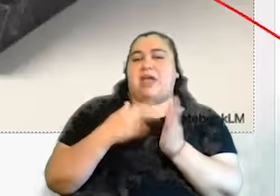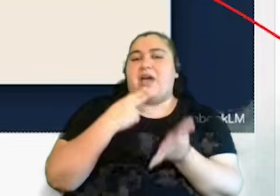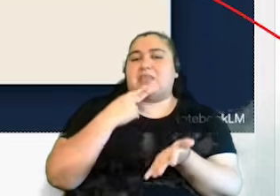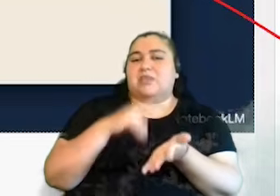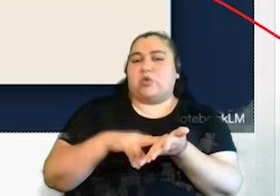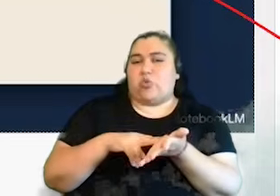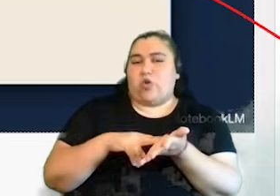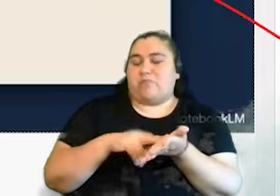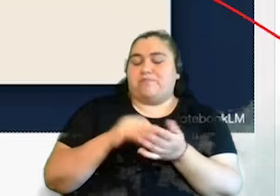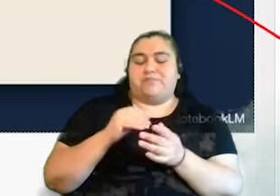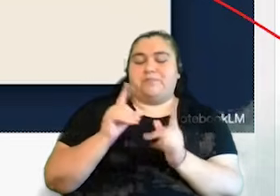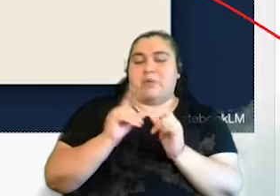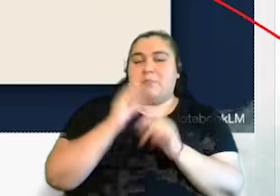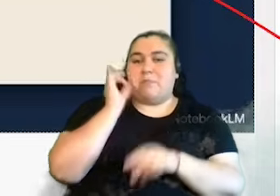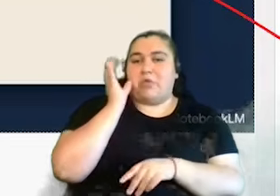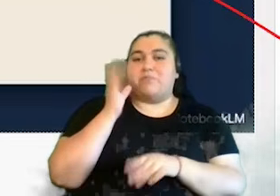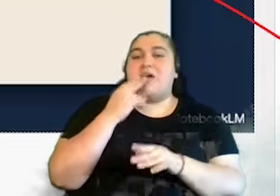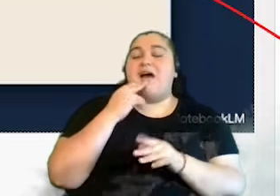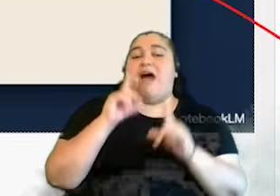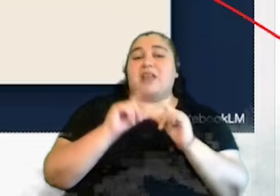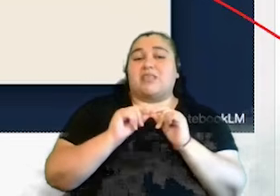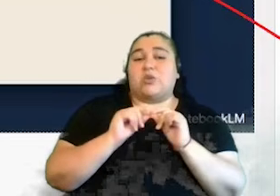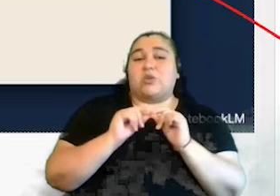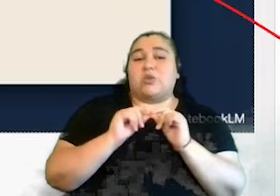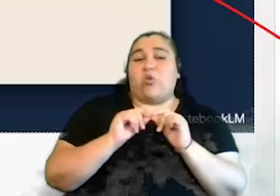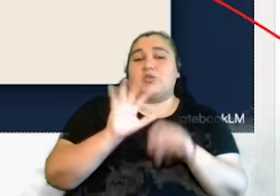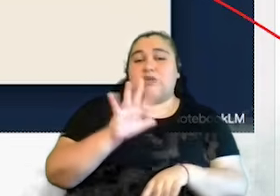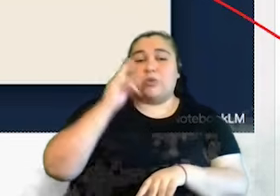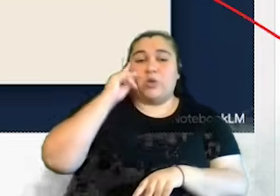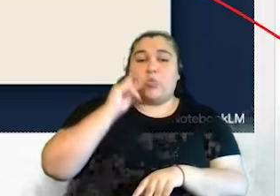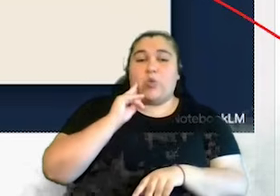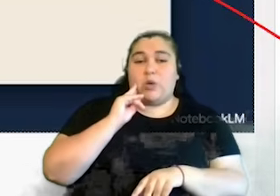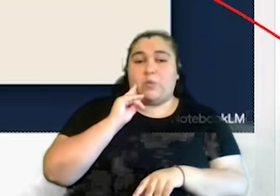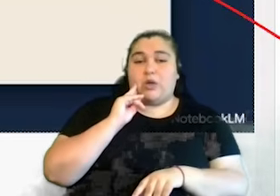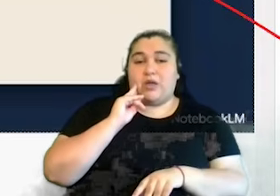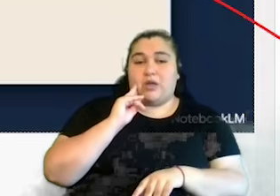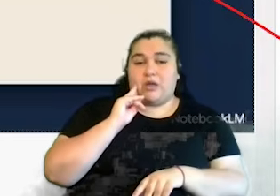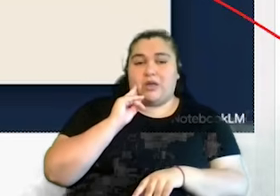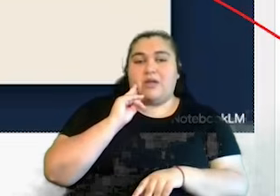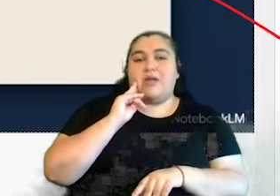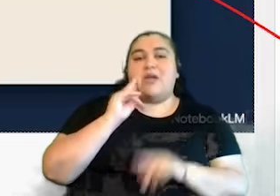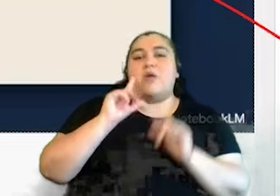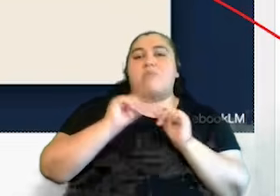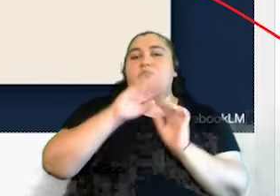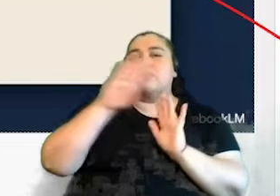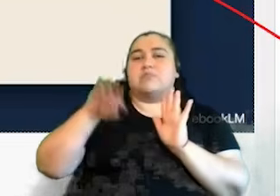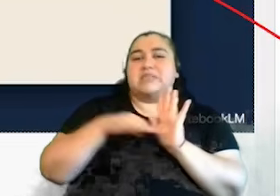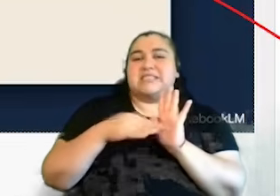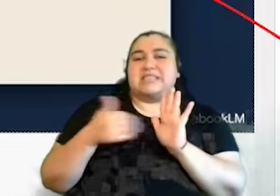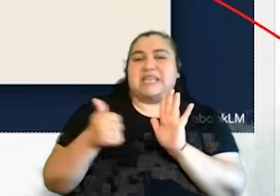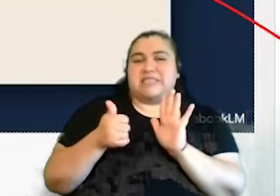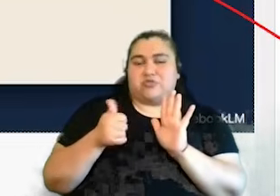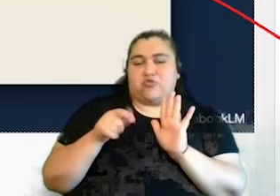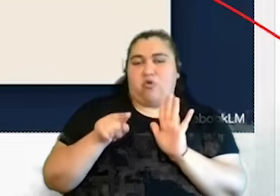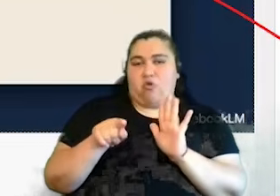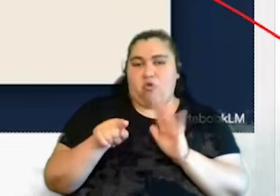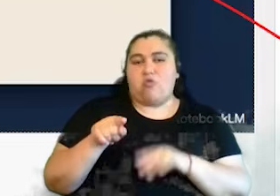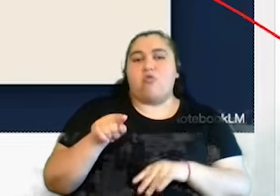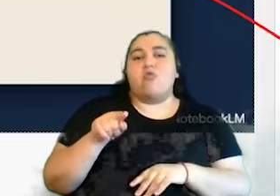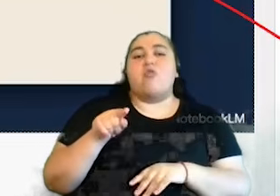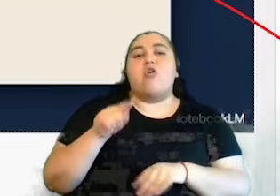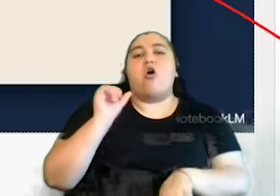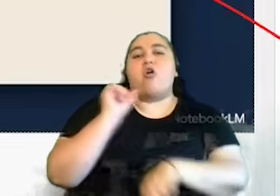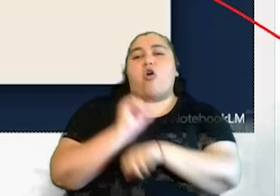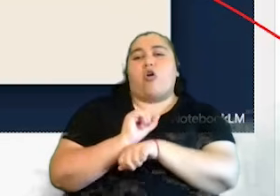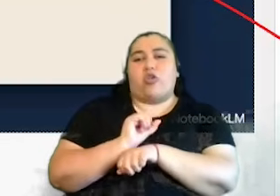del artículo 59, inciso sexto del Código Penal de la Nación. ¿Qué es